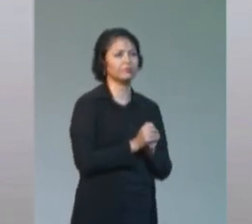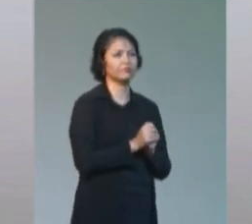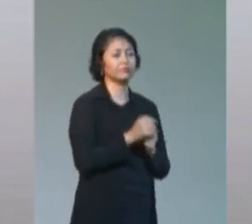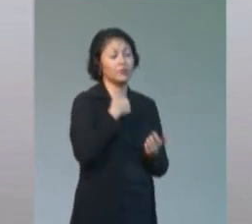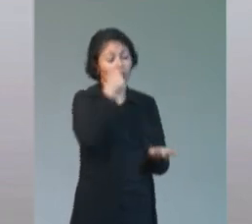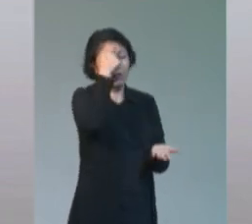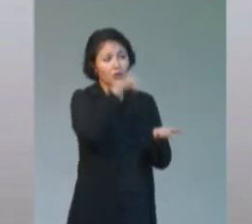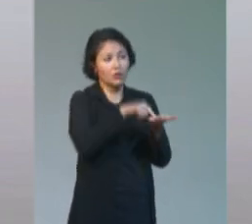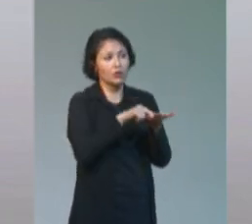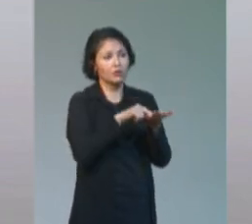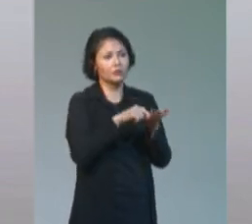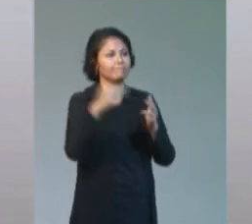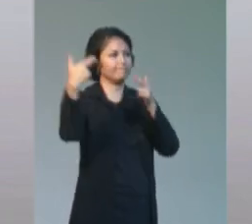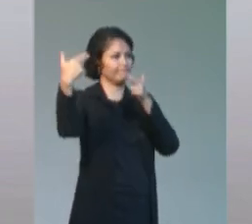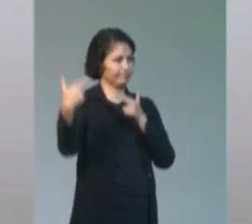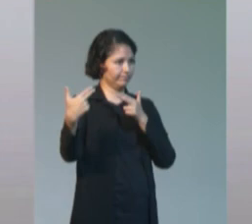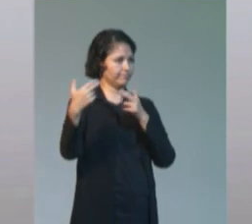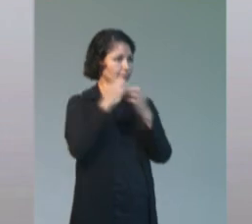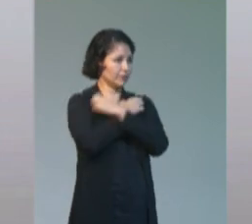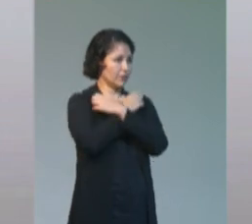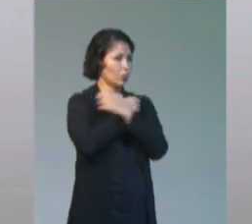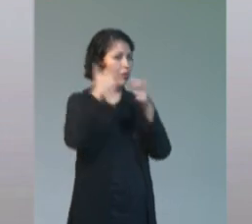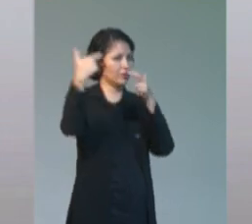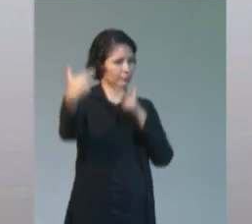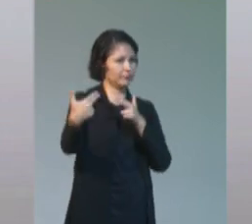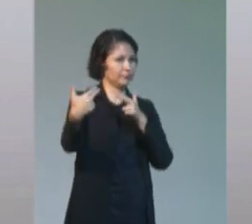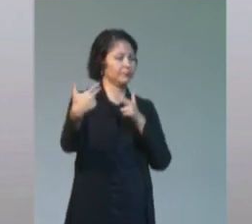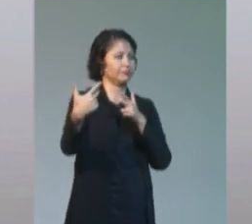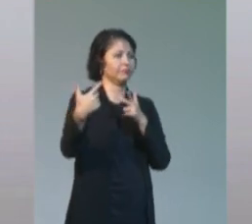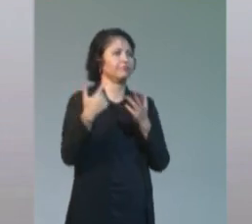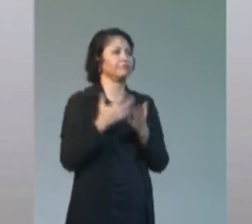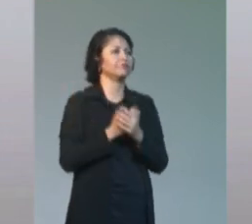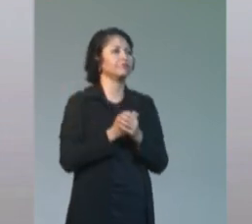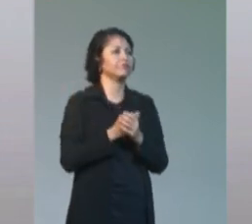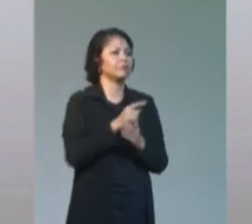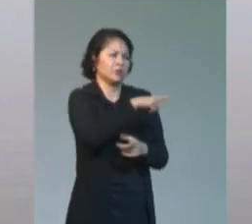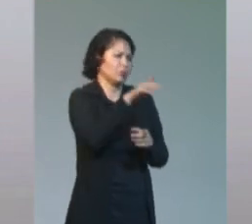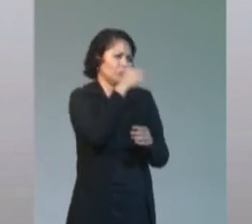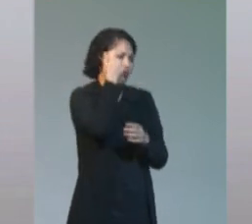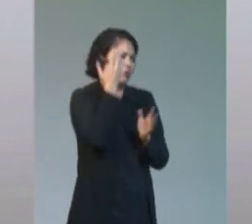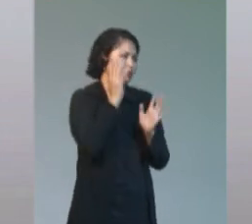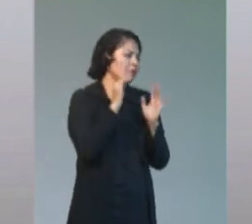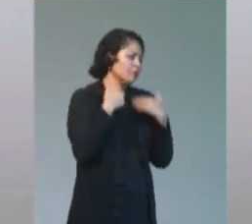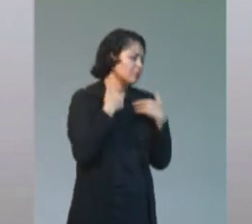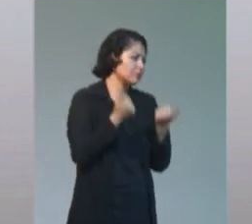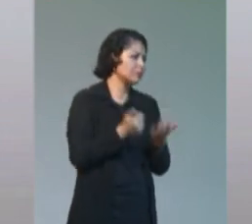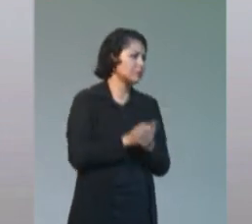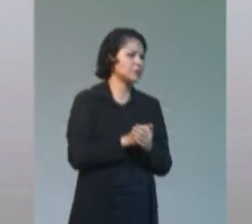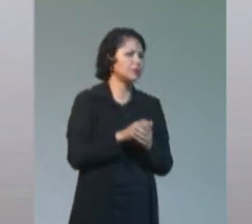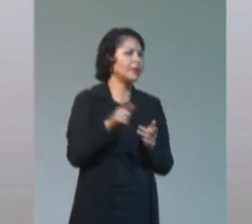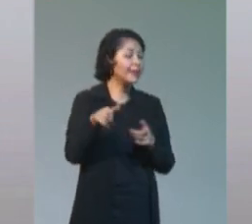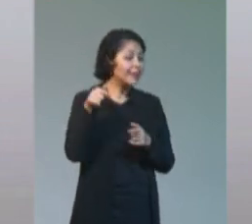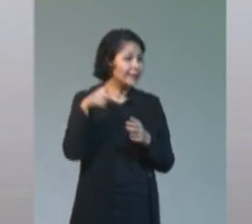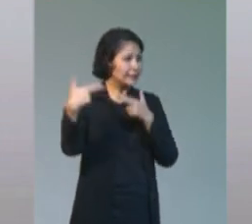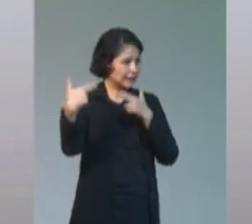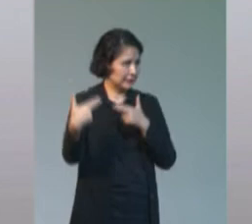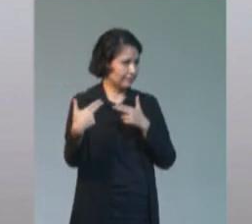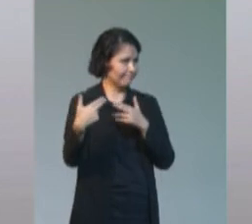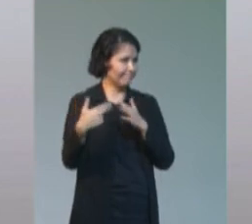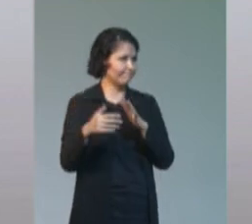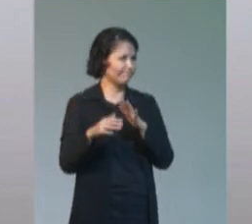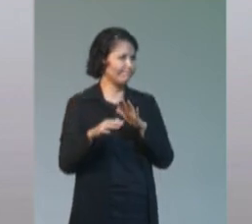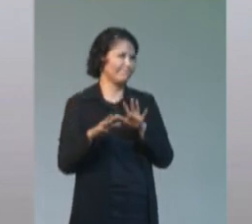esa educación a distancia si ante esa formación elearning e-learning lo que ustedes quieran se entendía como una enseñanza de segunda clase